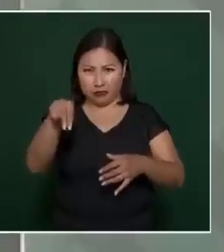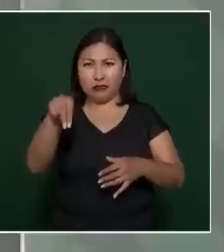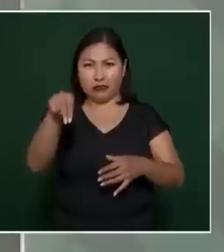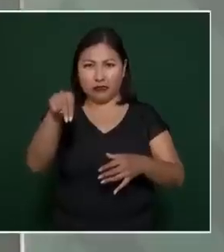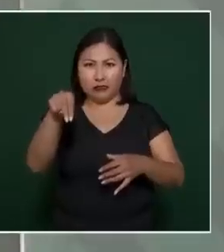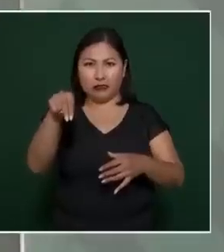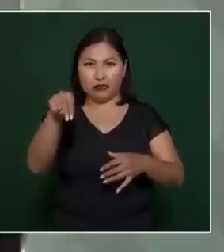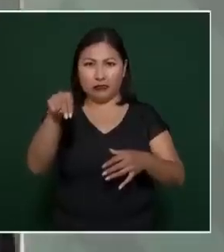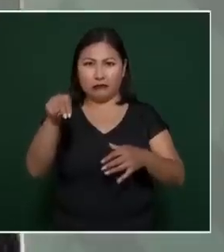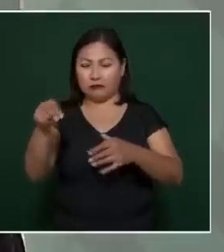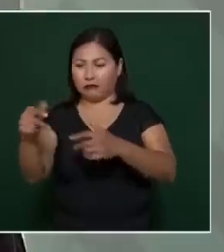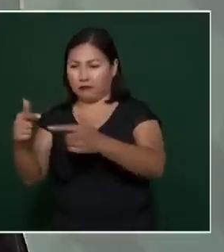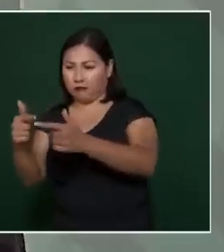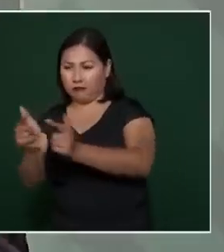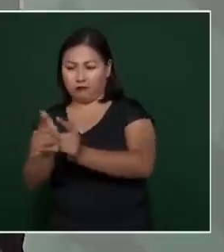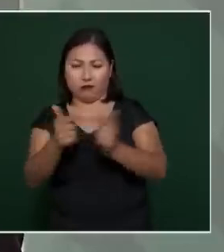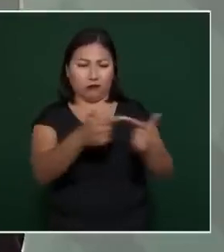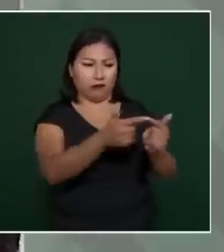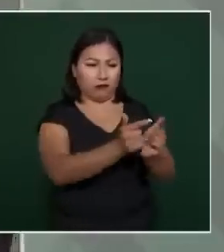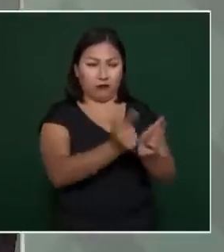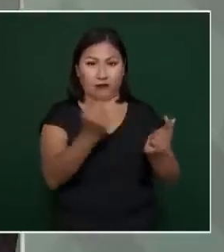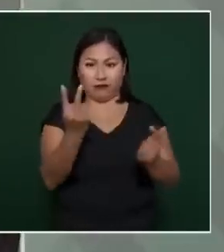entonces en pago,